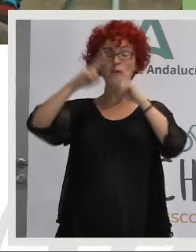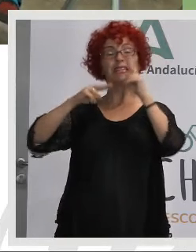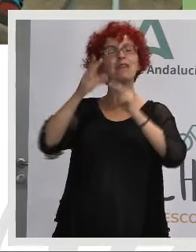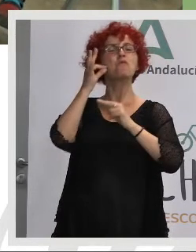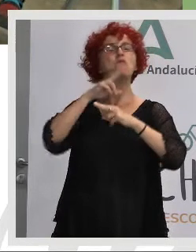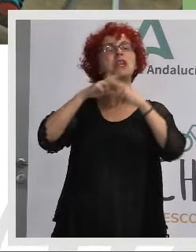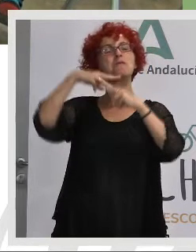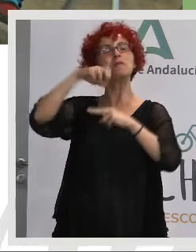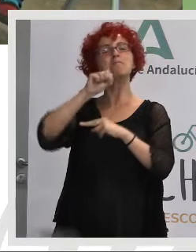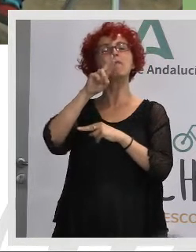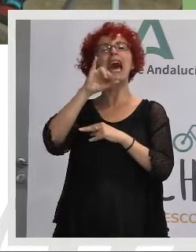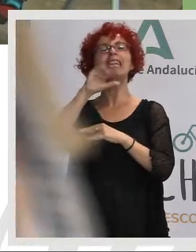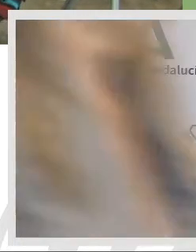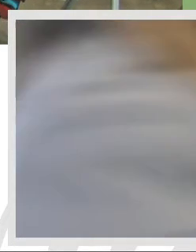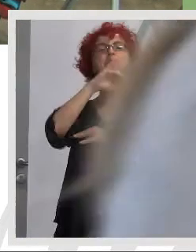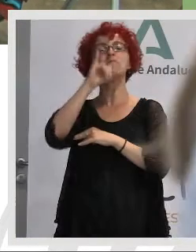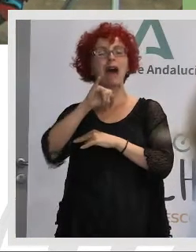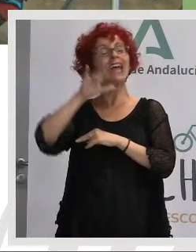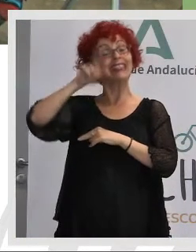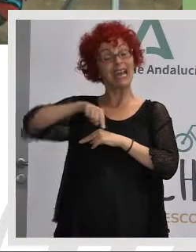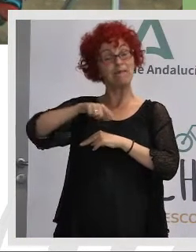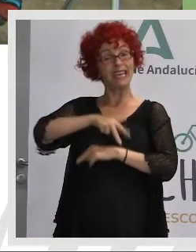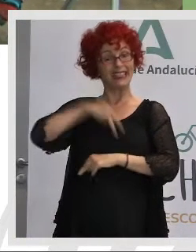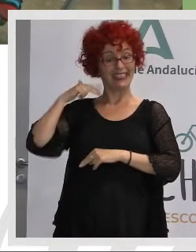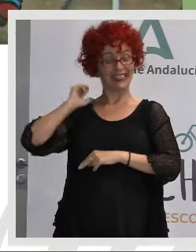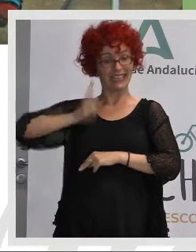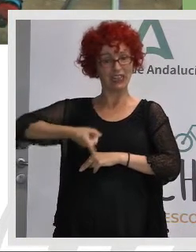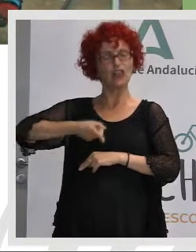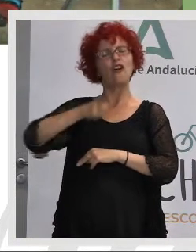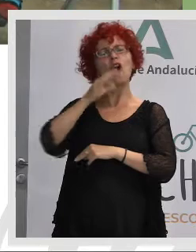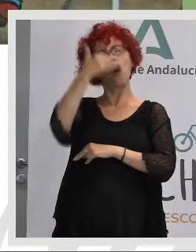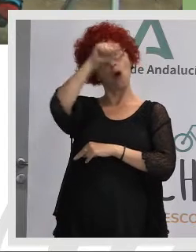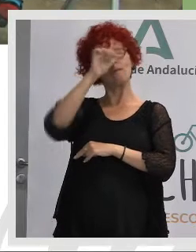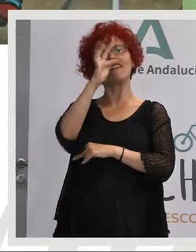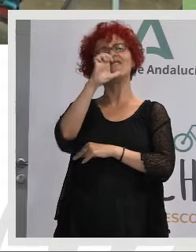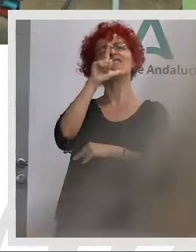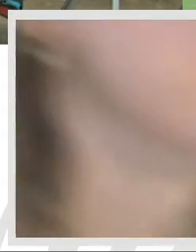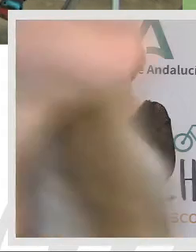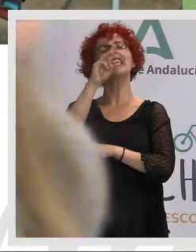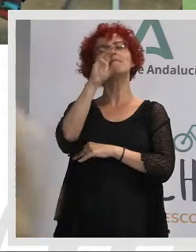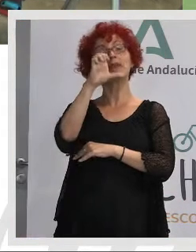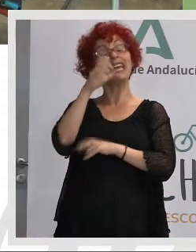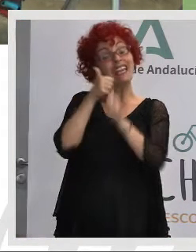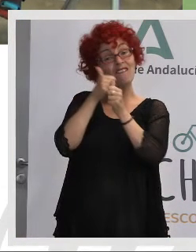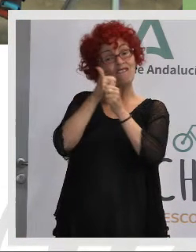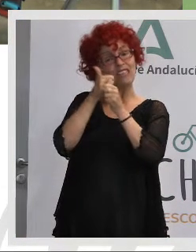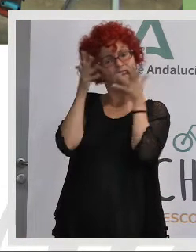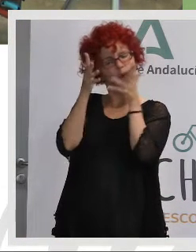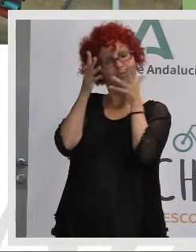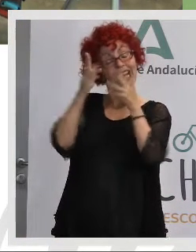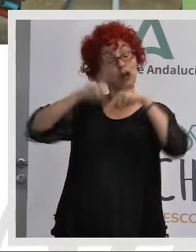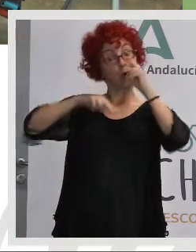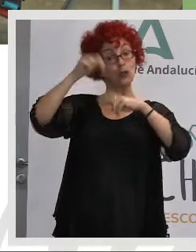Carazo, también la del director general de Movilidad y Transportes, don Felipe Arias, y también del viceconsejero de la Consejería de